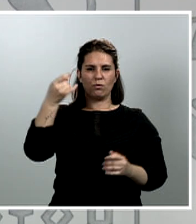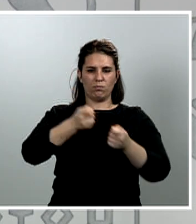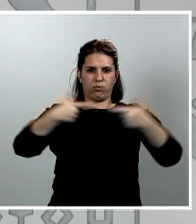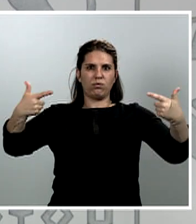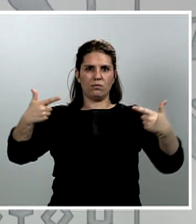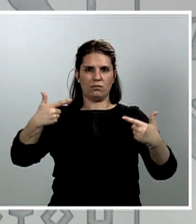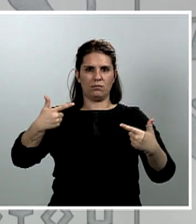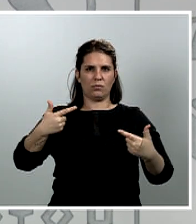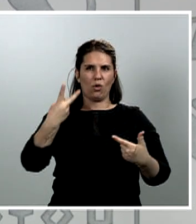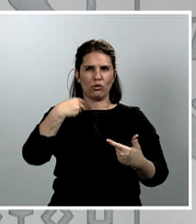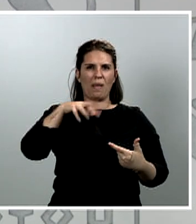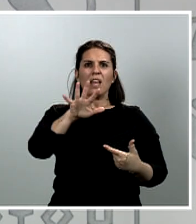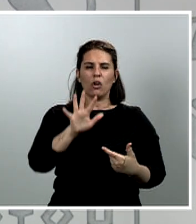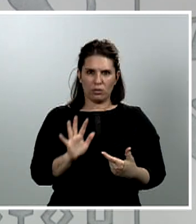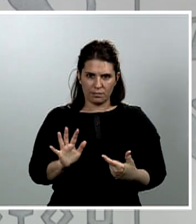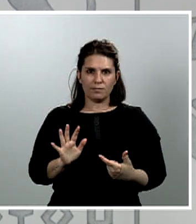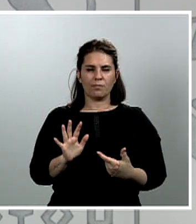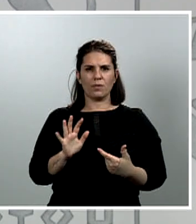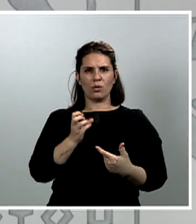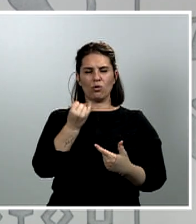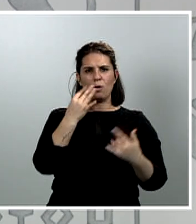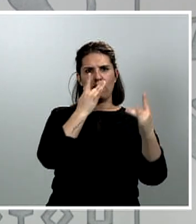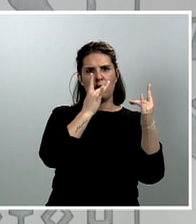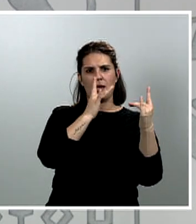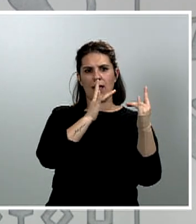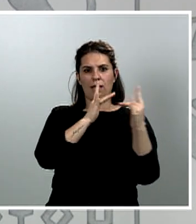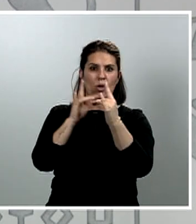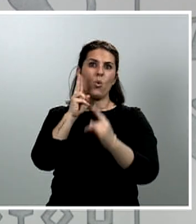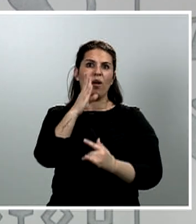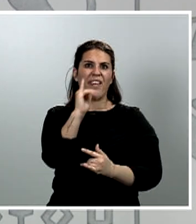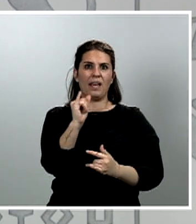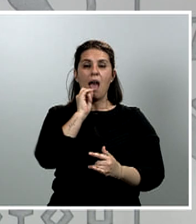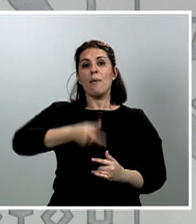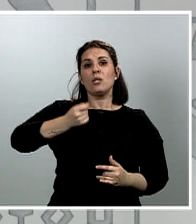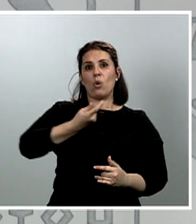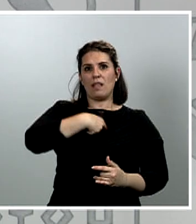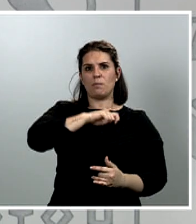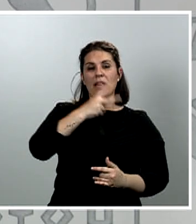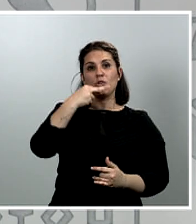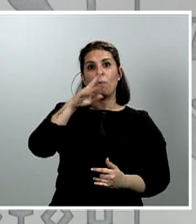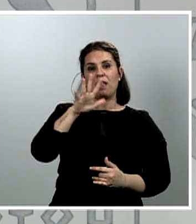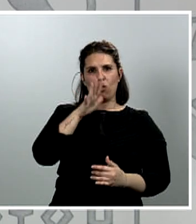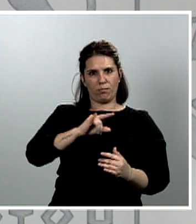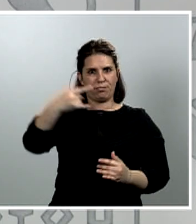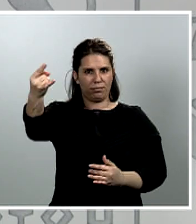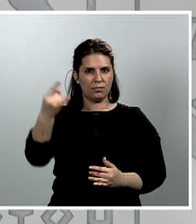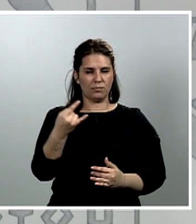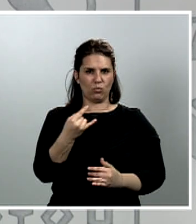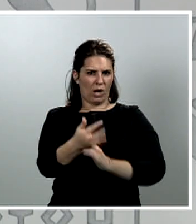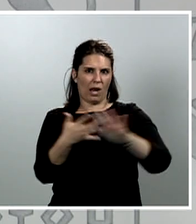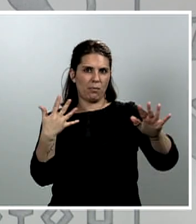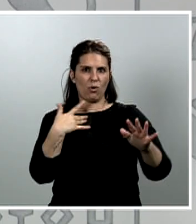no me equivoco, el número de camas de UCI habitualmente disponibles en España de una forma muy rápida. Todo eso hay que aposentarlo